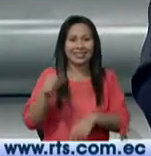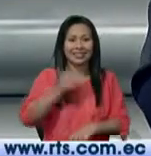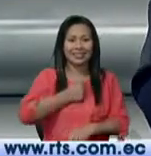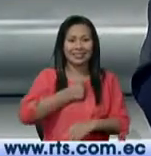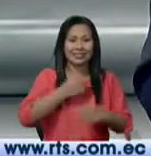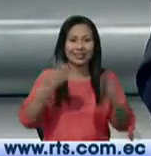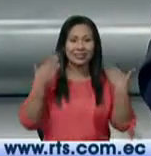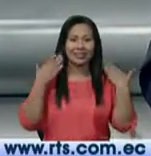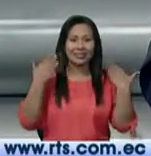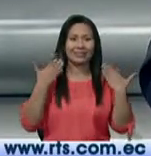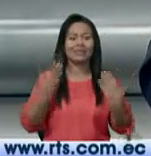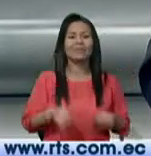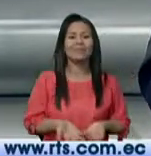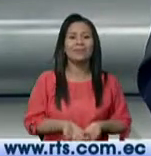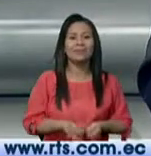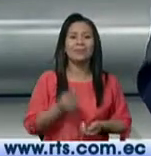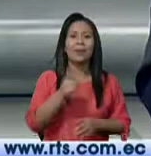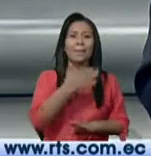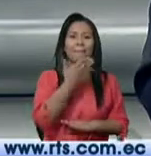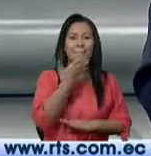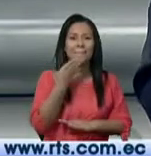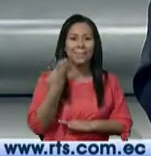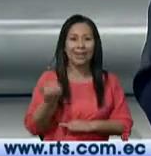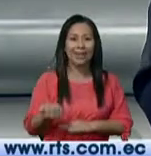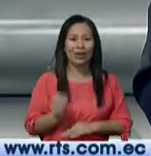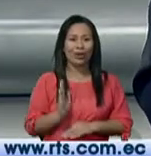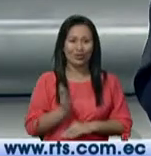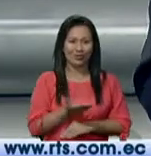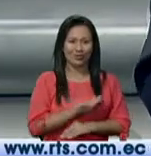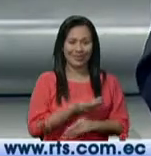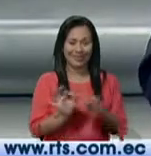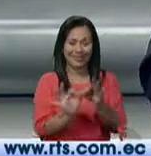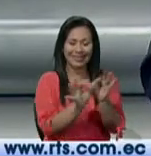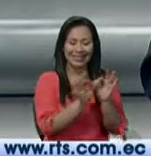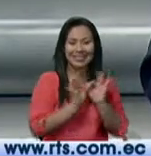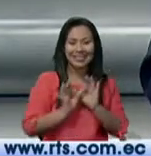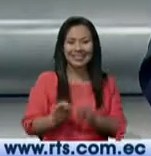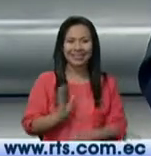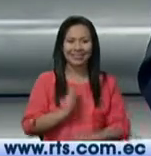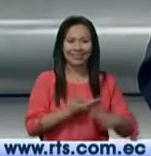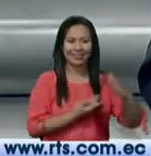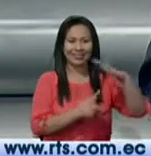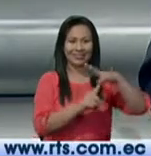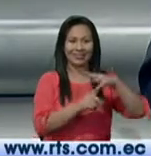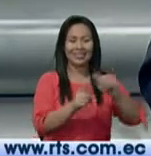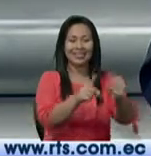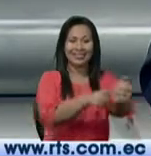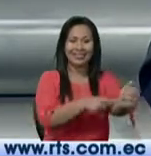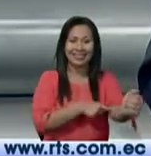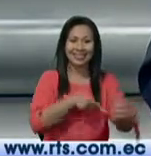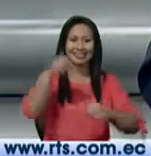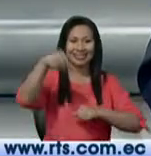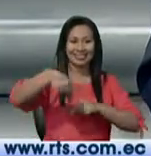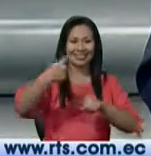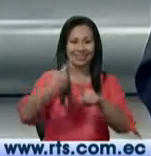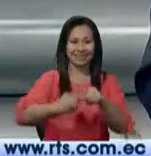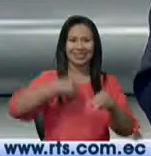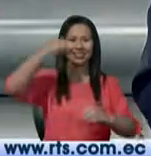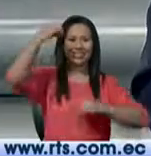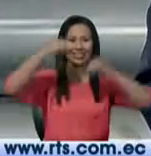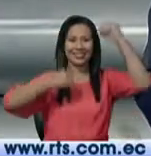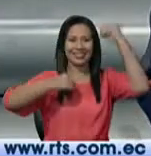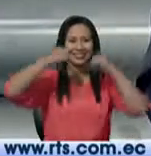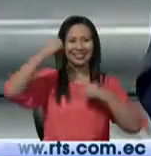Guayaquil. Se trata de Mejoremos Nuestro Parque, que se va convirtiendo en una tradición en este mes, el mes de octubre.